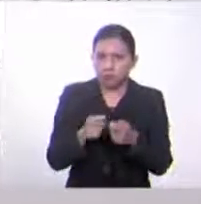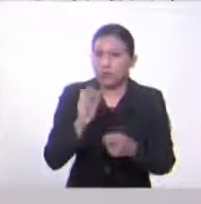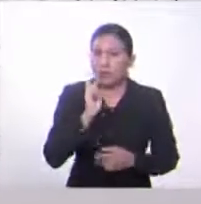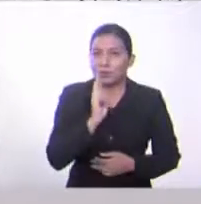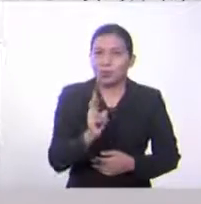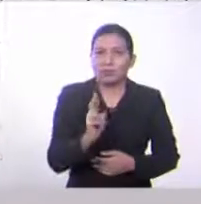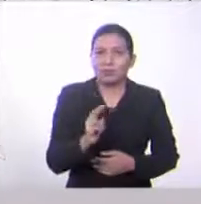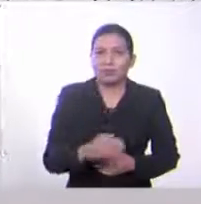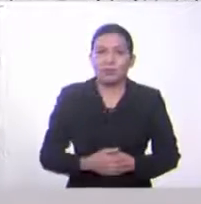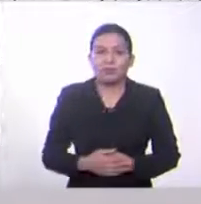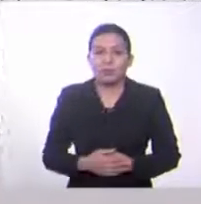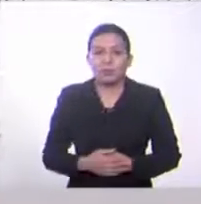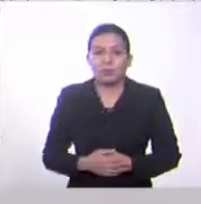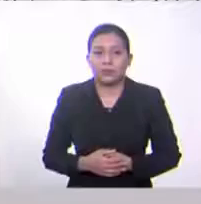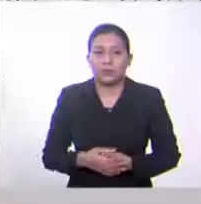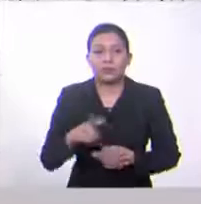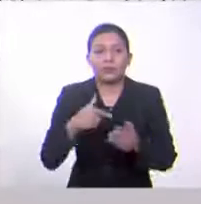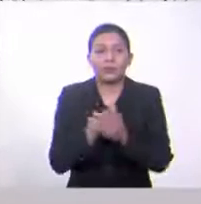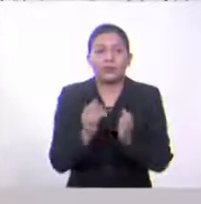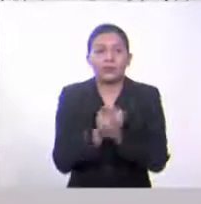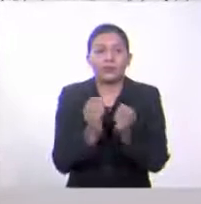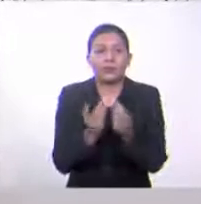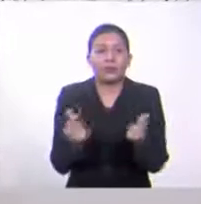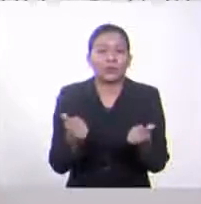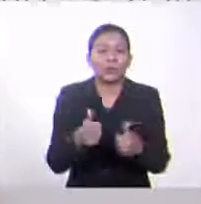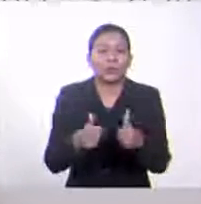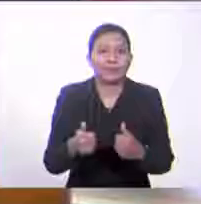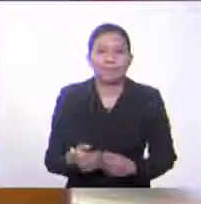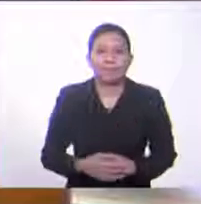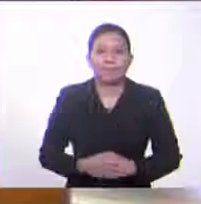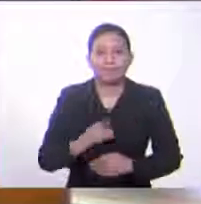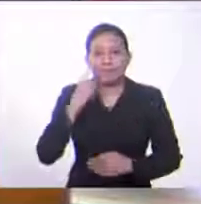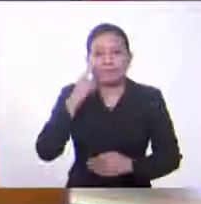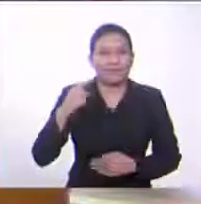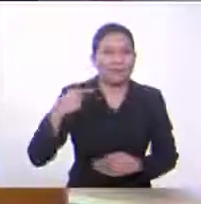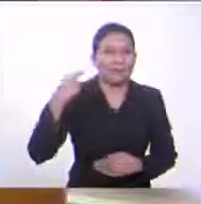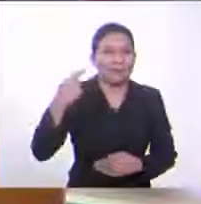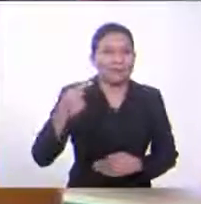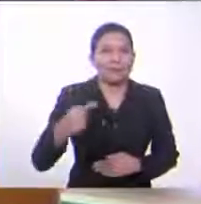respuesta del problema. Así que hasta la próxima.